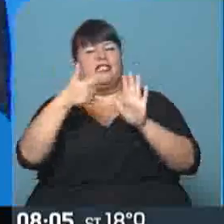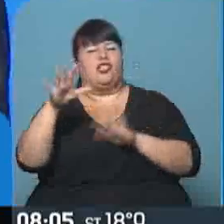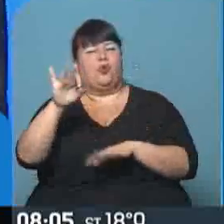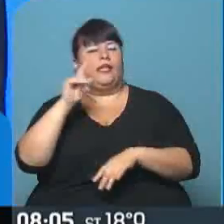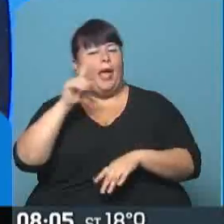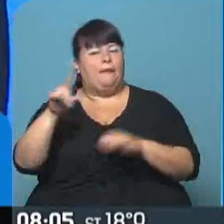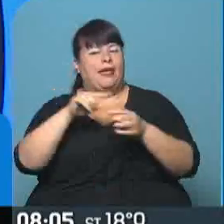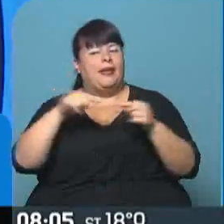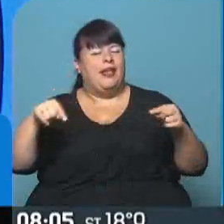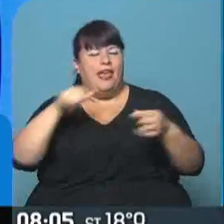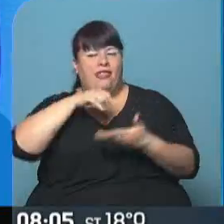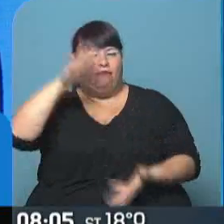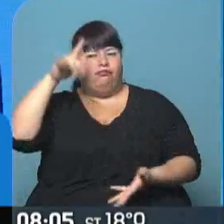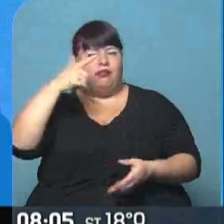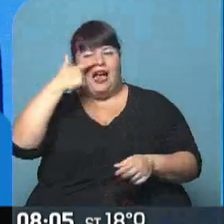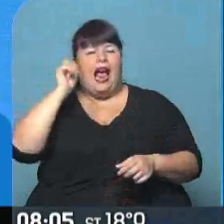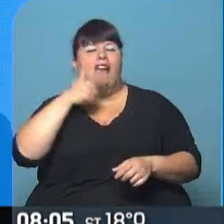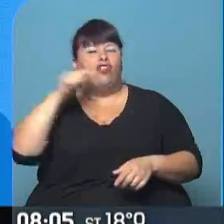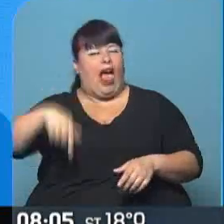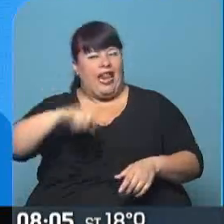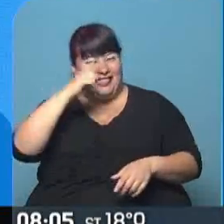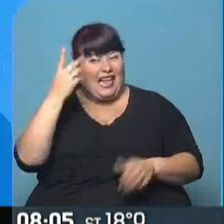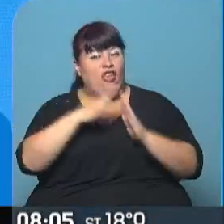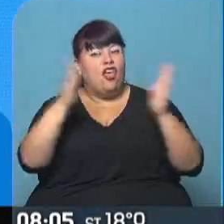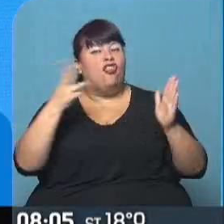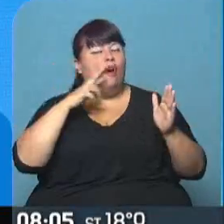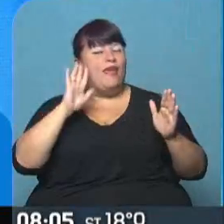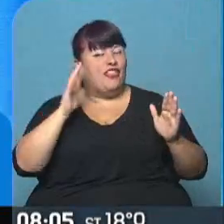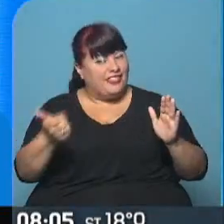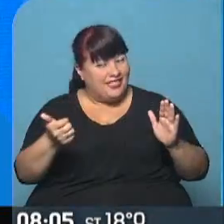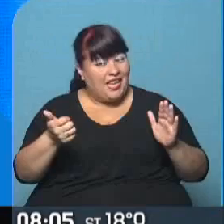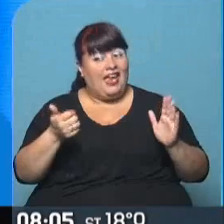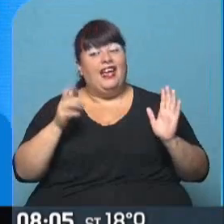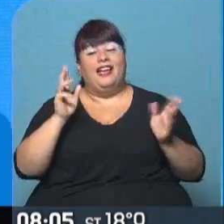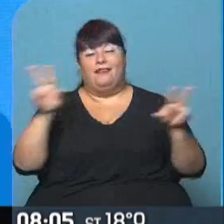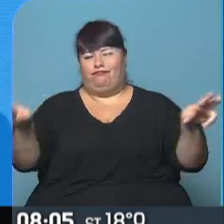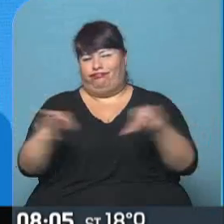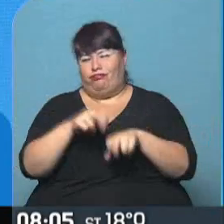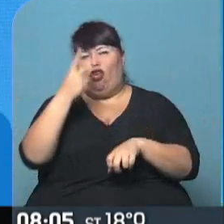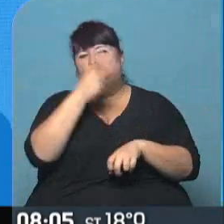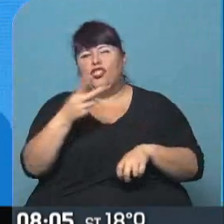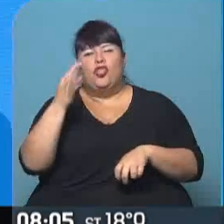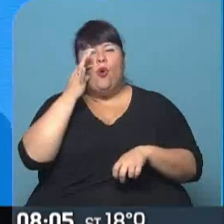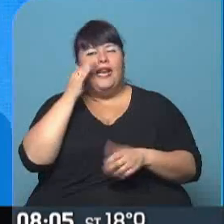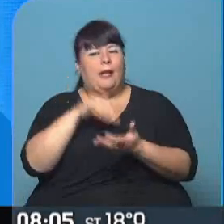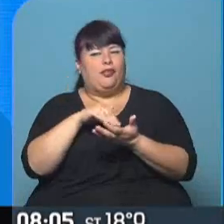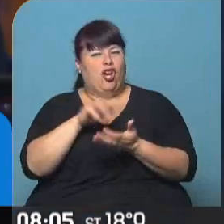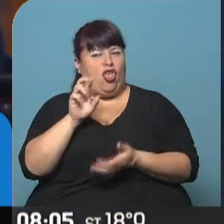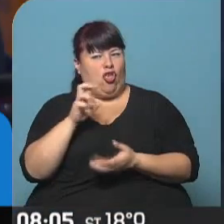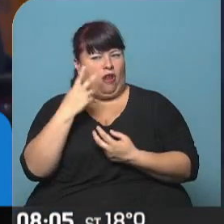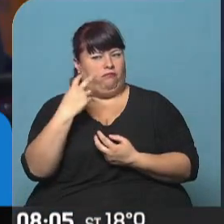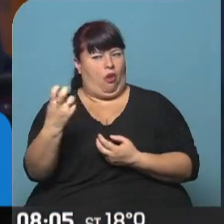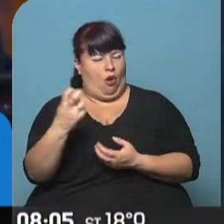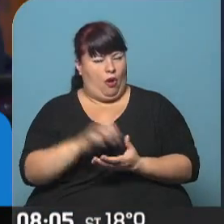650.000 metros cúbicos de gasoil al Estado durante 2016, por lo que facturó cerca de 240 millones de